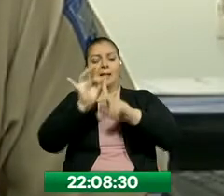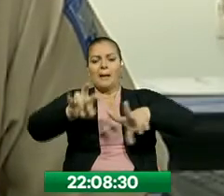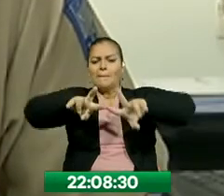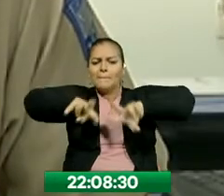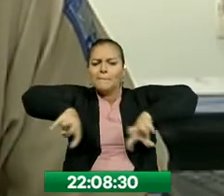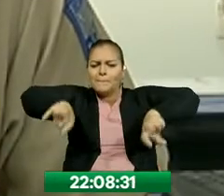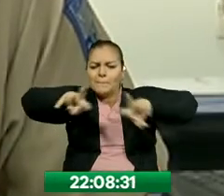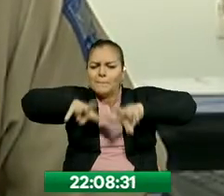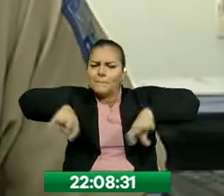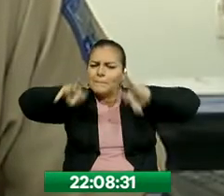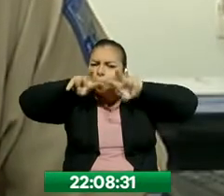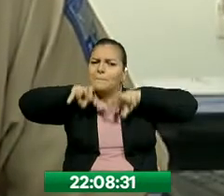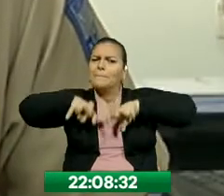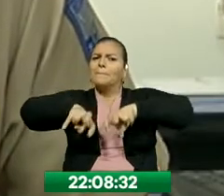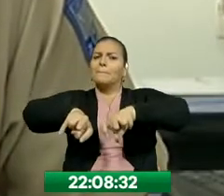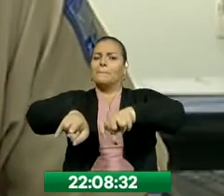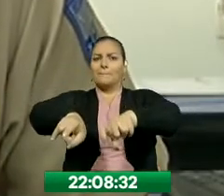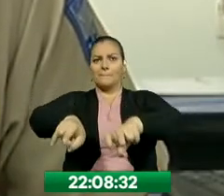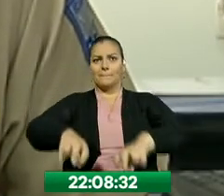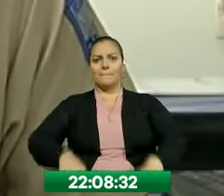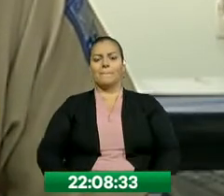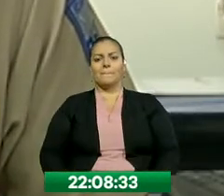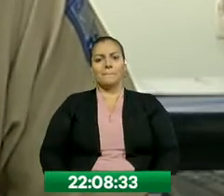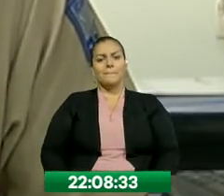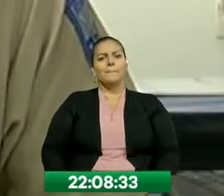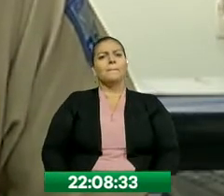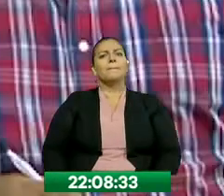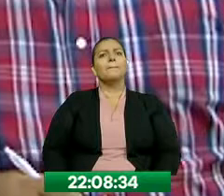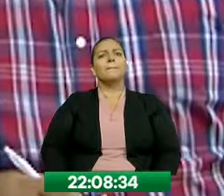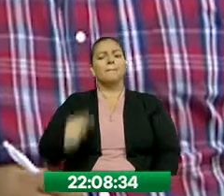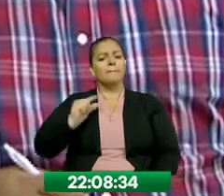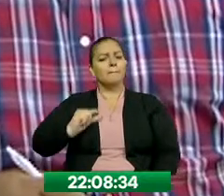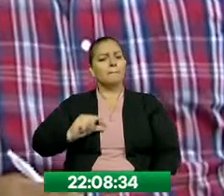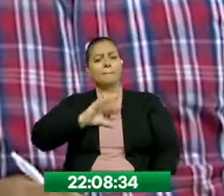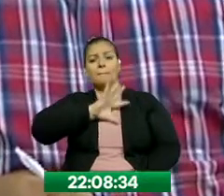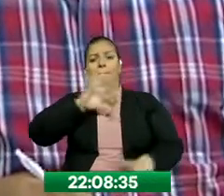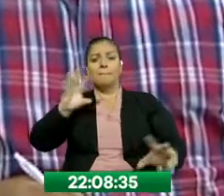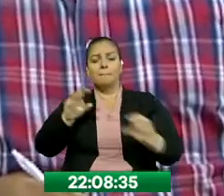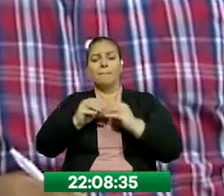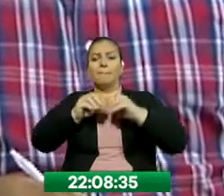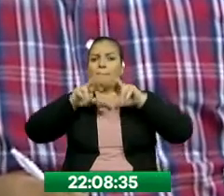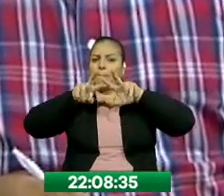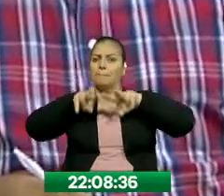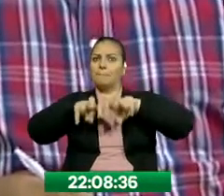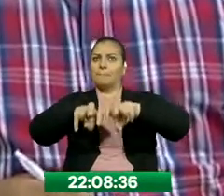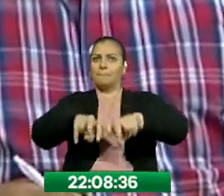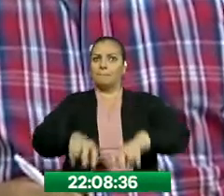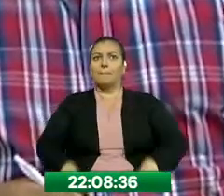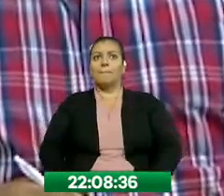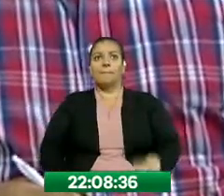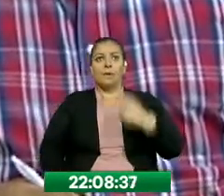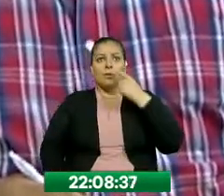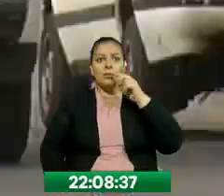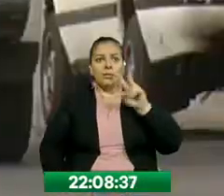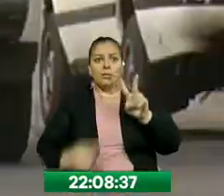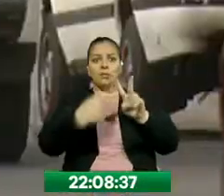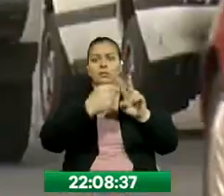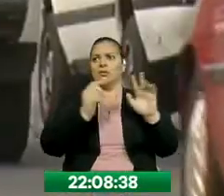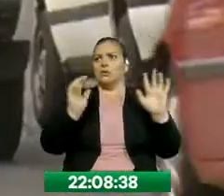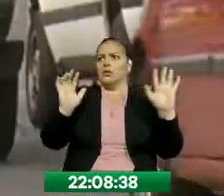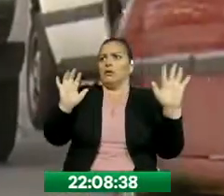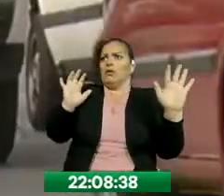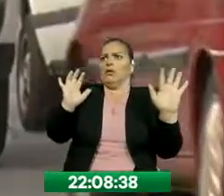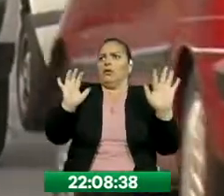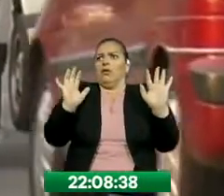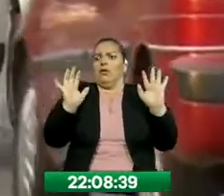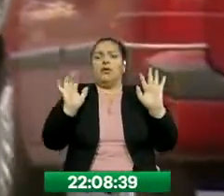determinar ciertas circunstancias para poder determinar dónde se produjo el hecho. Los afectados no han puesto la denuncia en la fiscalía. La